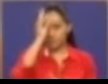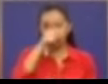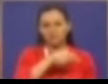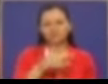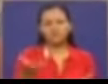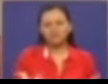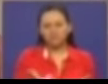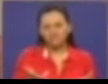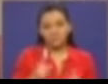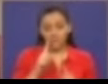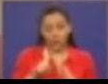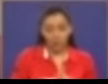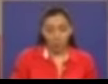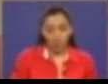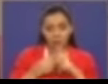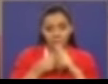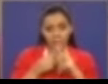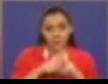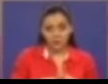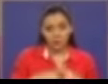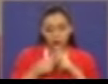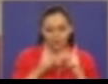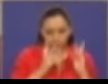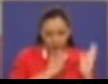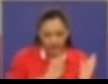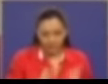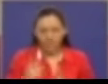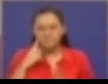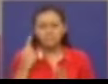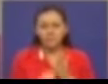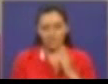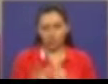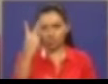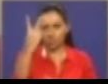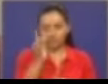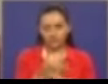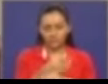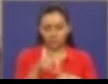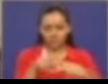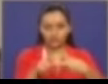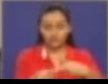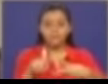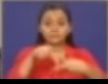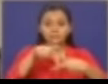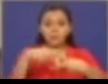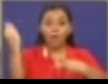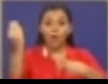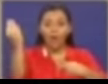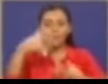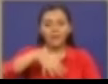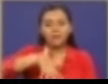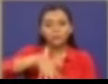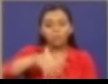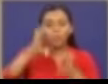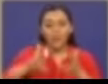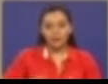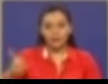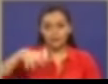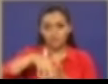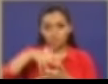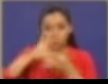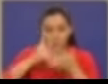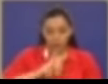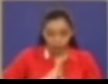docente. Desde el inicio se lo planificó para docencia. Es decir, los chicos pueden estudiar, van a hacer sus posgrados